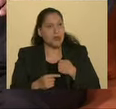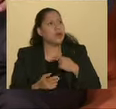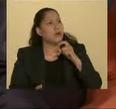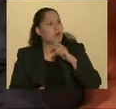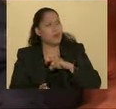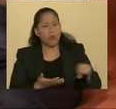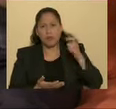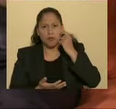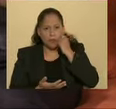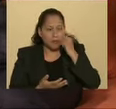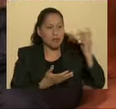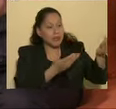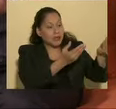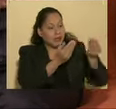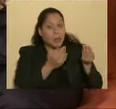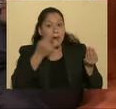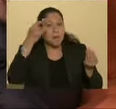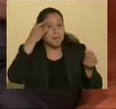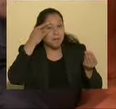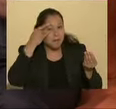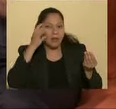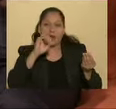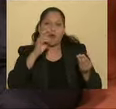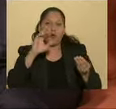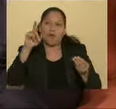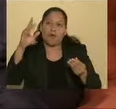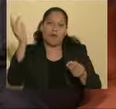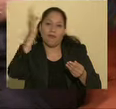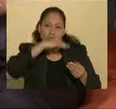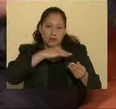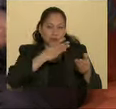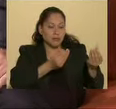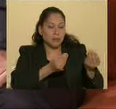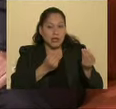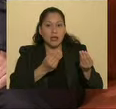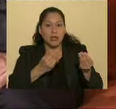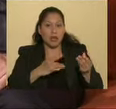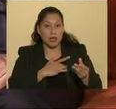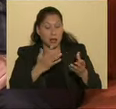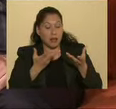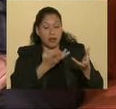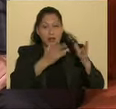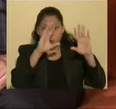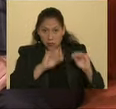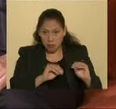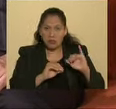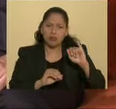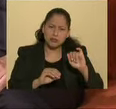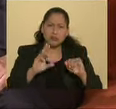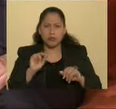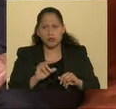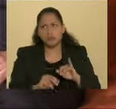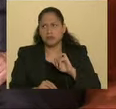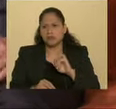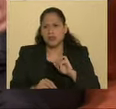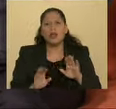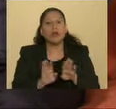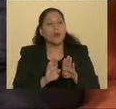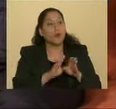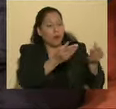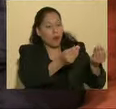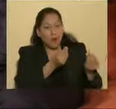objeto en piratería, en contrabando, por dar un ejemplo, ¿se apaga el deseo o no? Inmediatamente. Sí. Y como lo